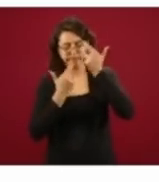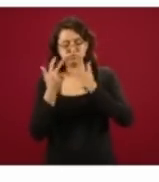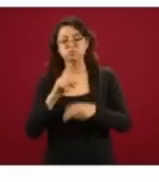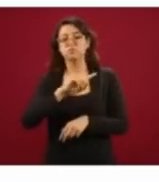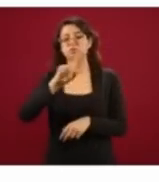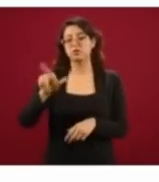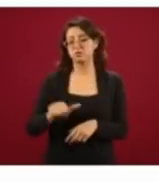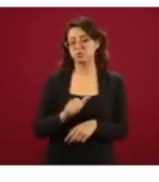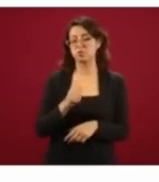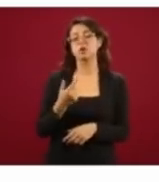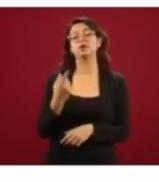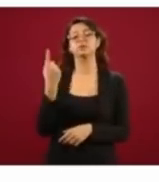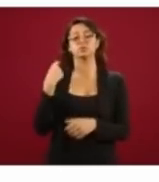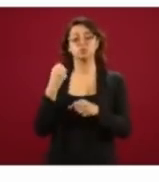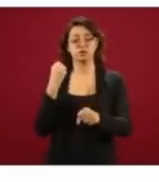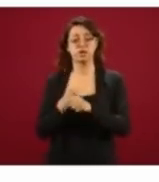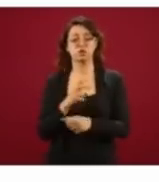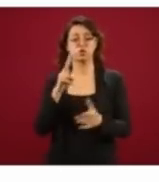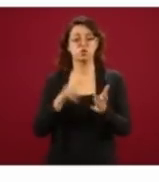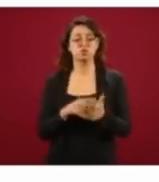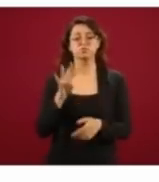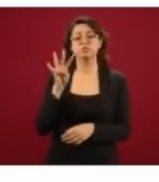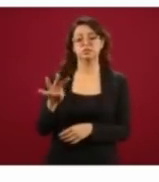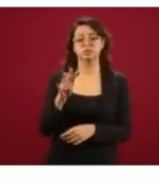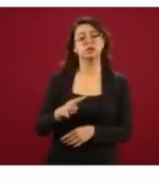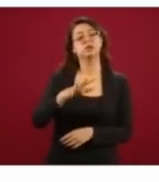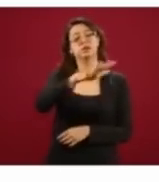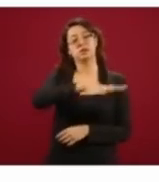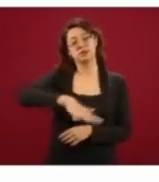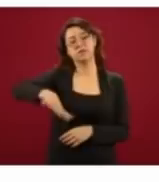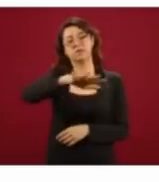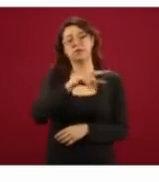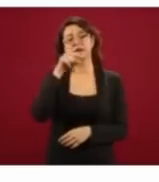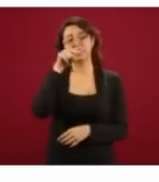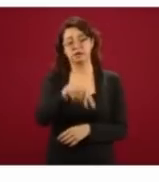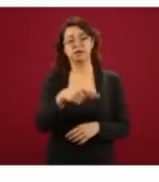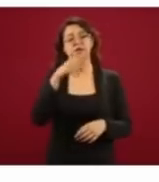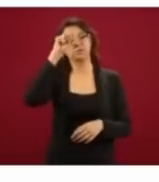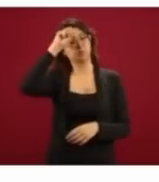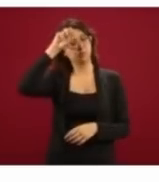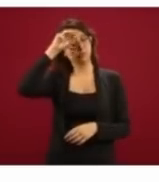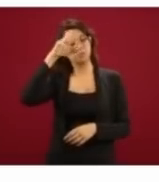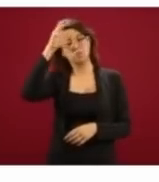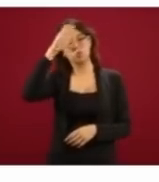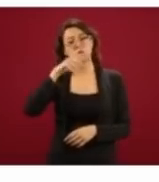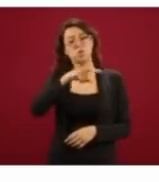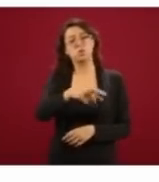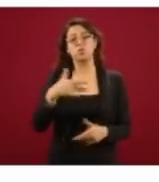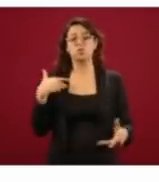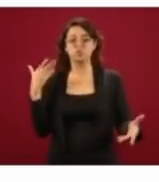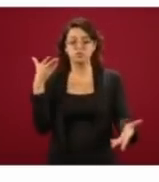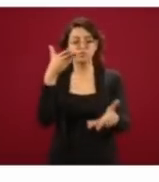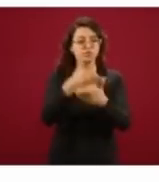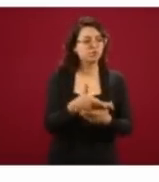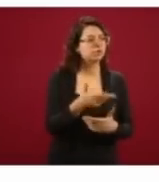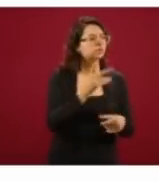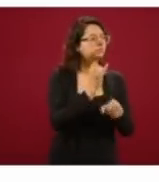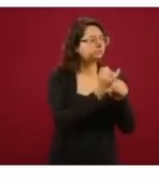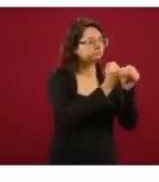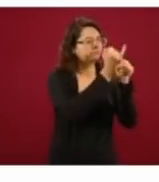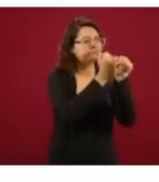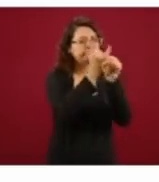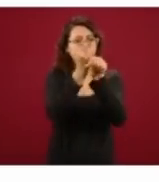de 2019 a Sabinas y a la región carbonífera de Coahuila para recabar toda